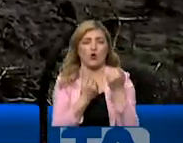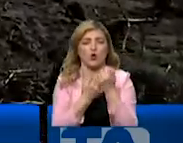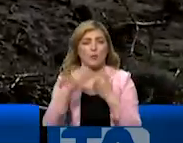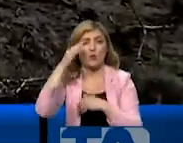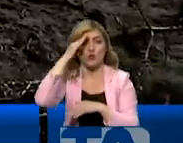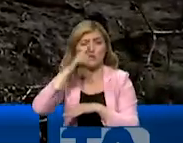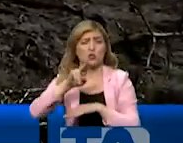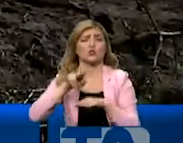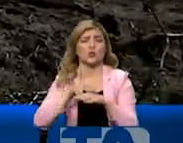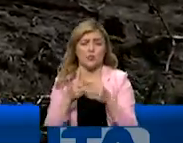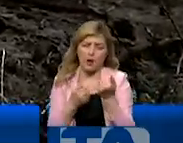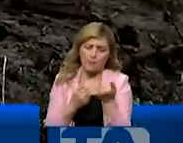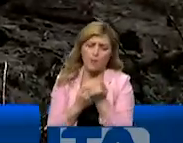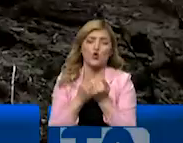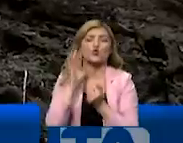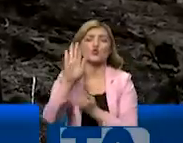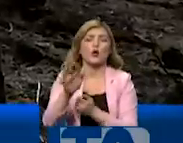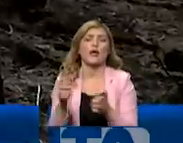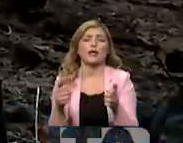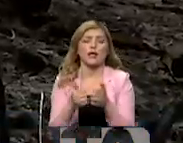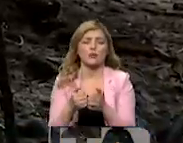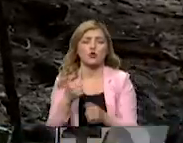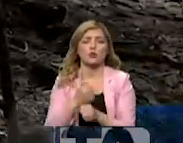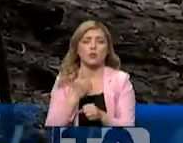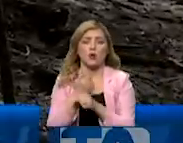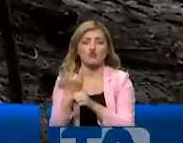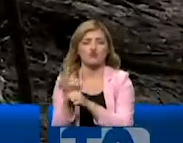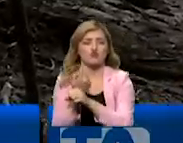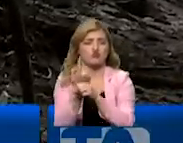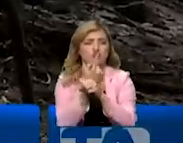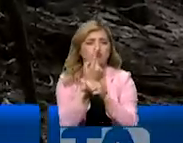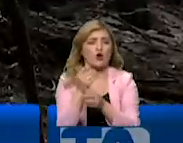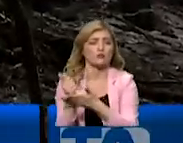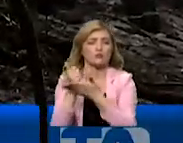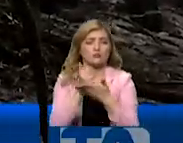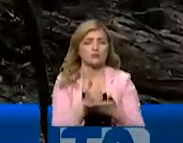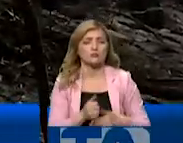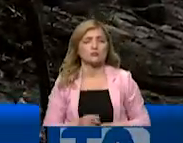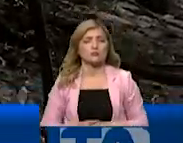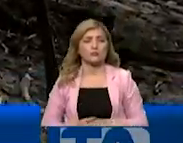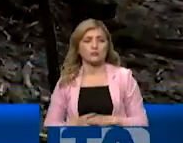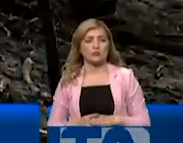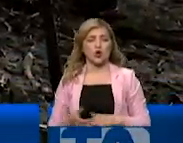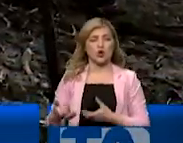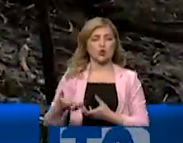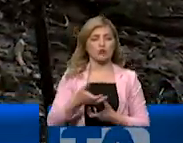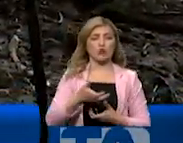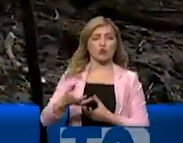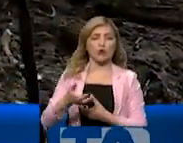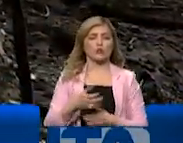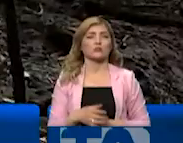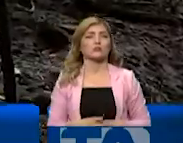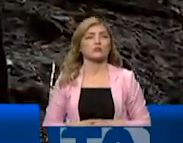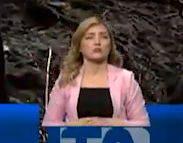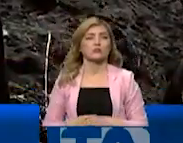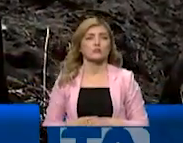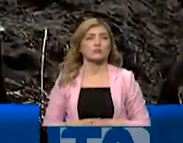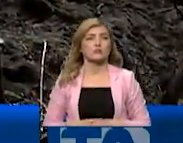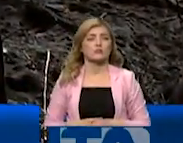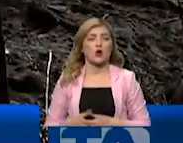policía nacional es su equipo aeropolicial también estuvo presente el cuerpo de bomberos y también se sumaron